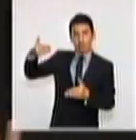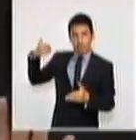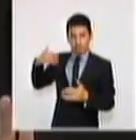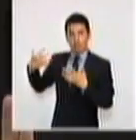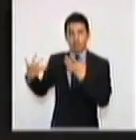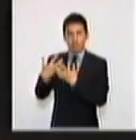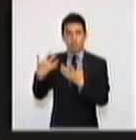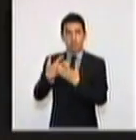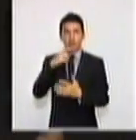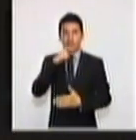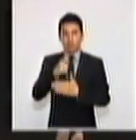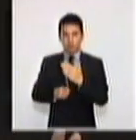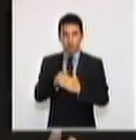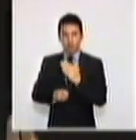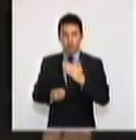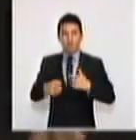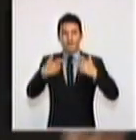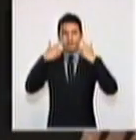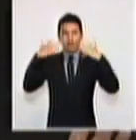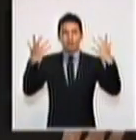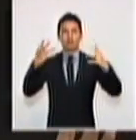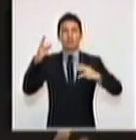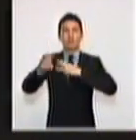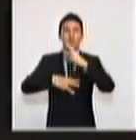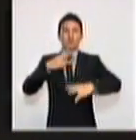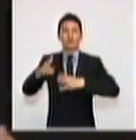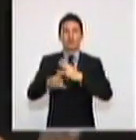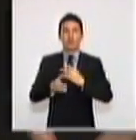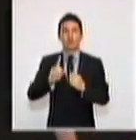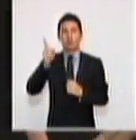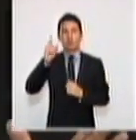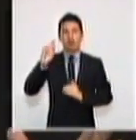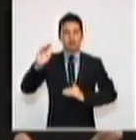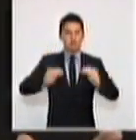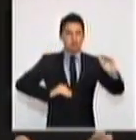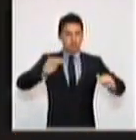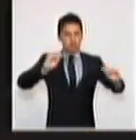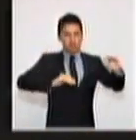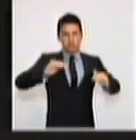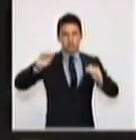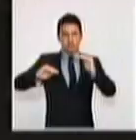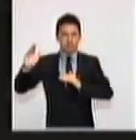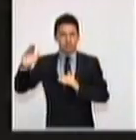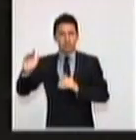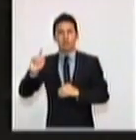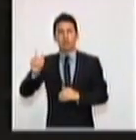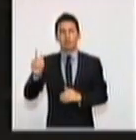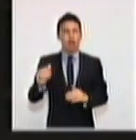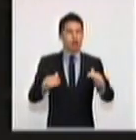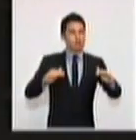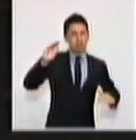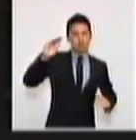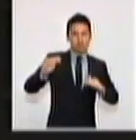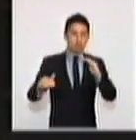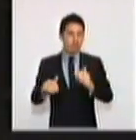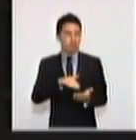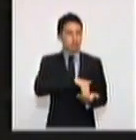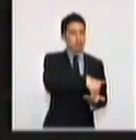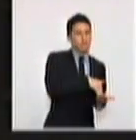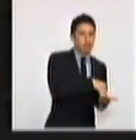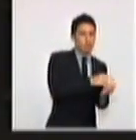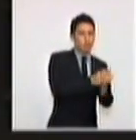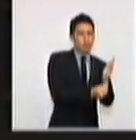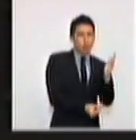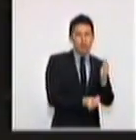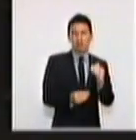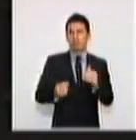un sistema tributario famoso a nivel mundial por lo inequitativo, por lo sesgado en contra de los débiles y de los